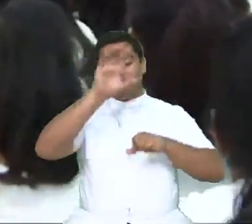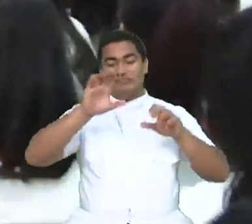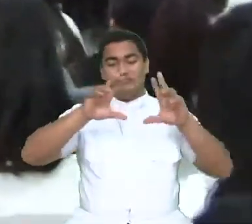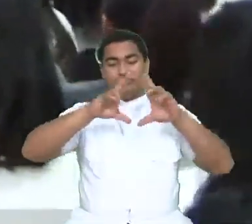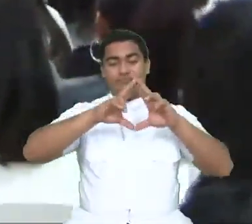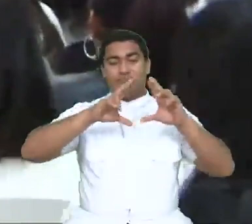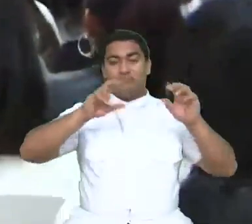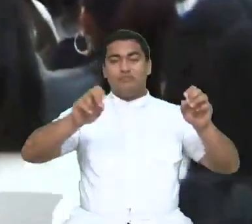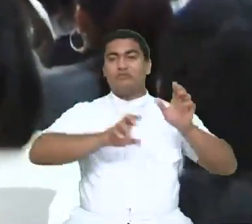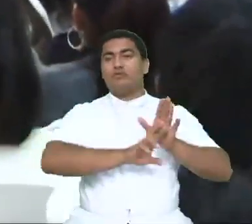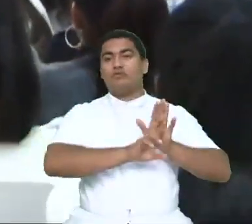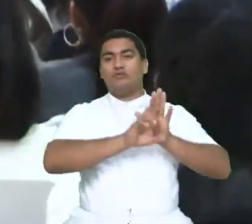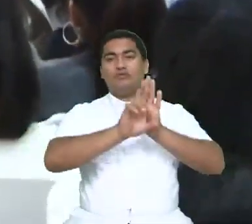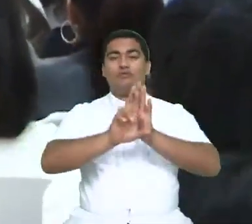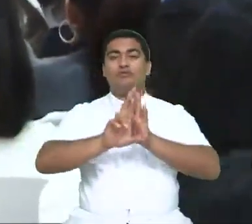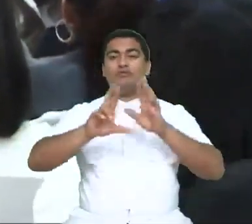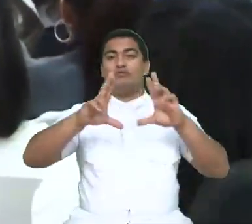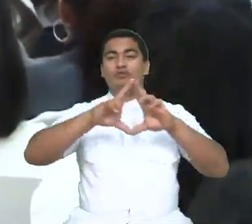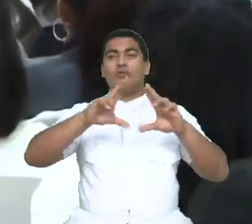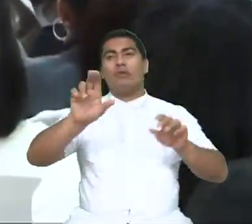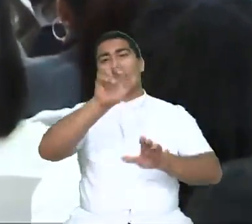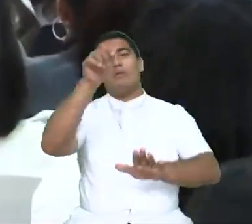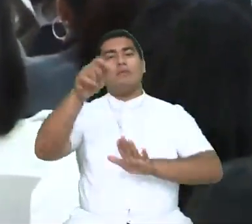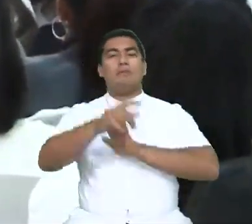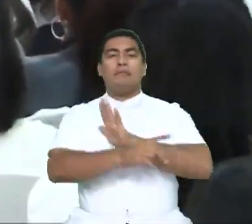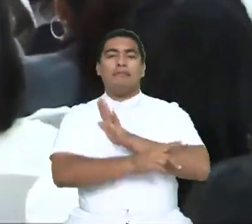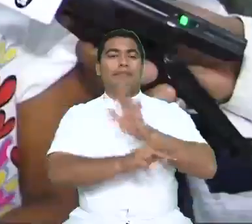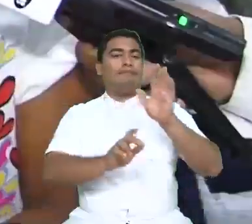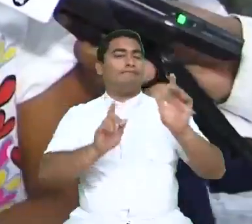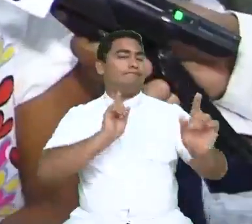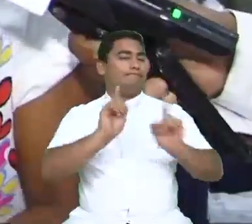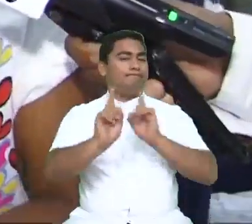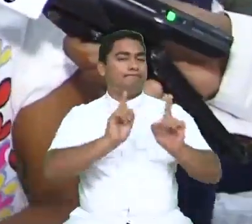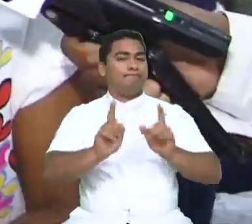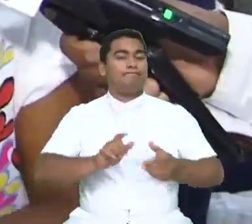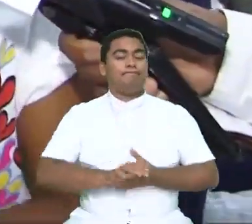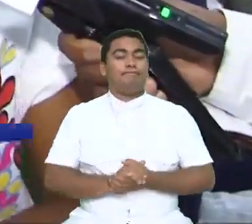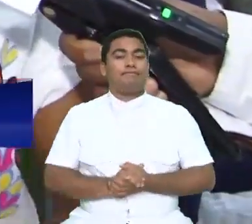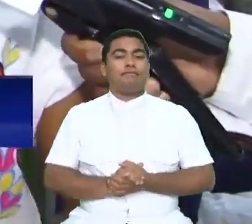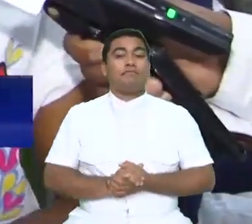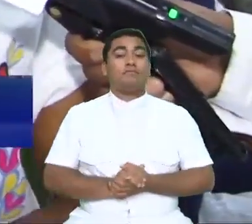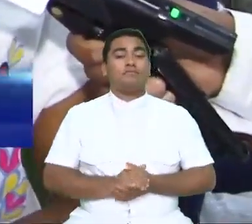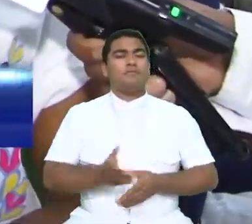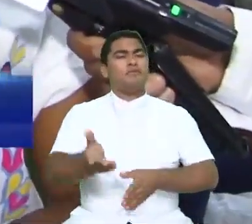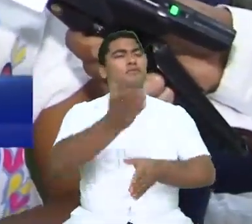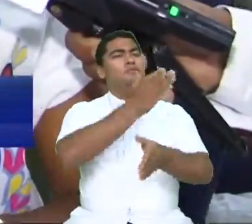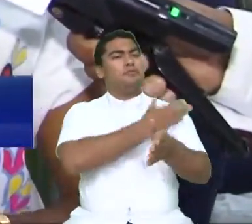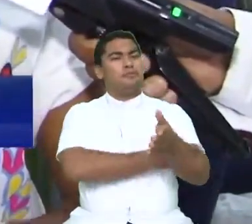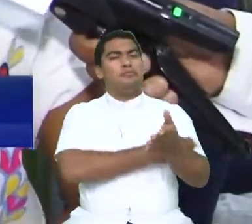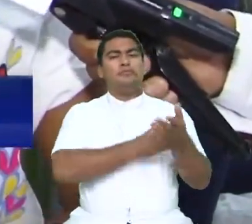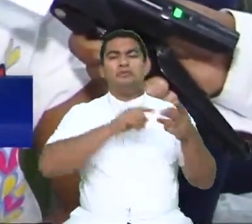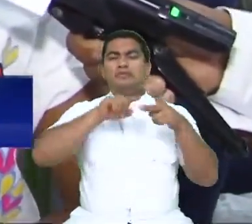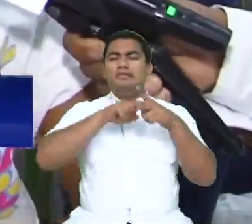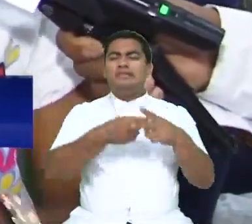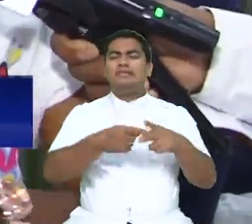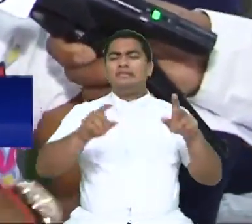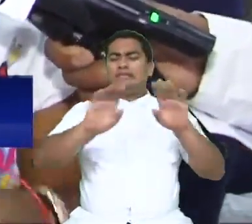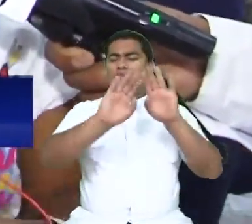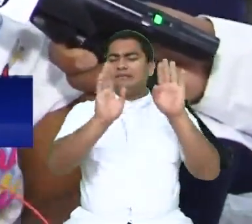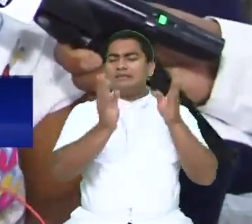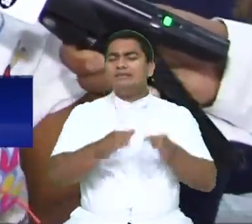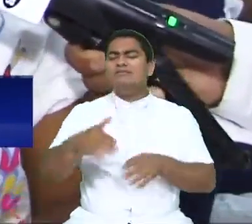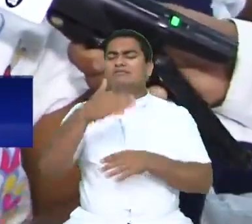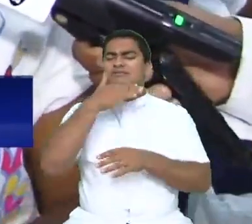manera excelente a Nicaragua en competencias internacionales. Cuando inicié, para las mujeres era un poco difícil que